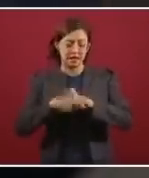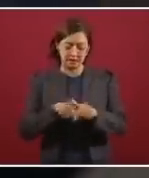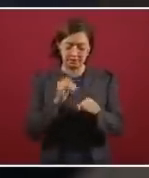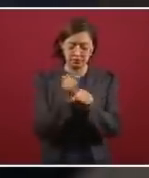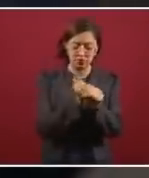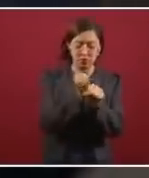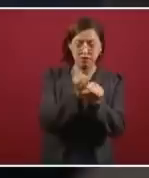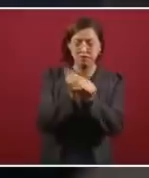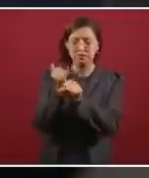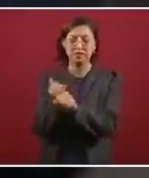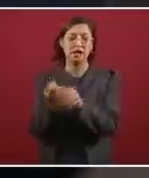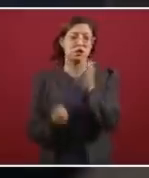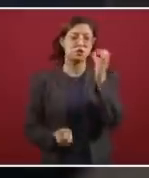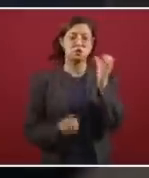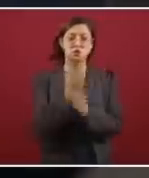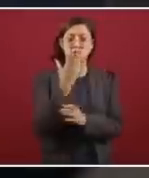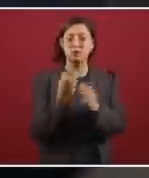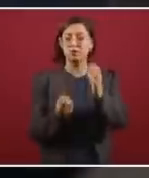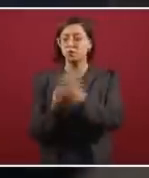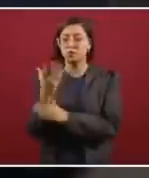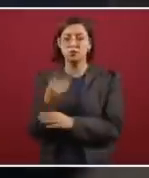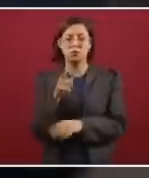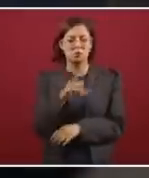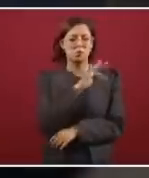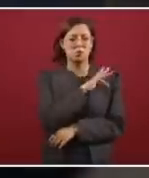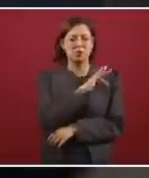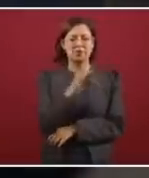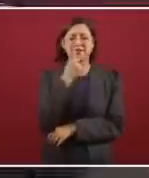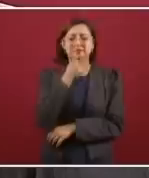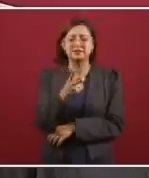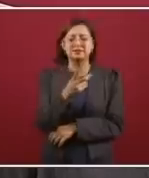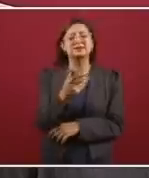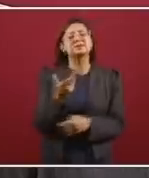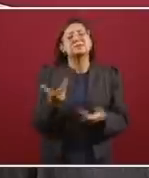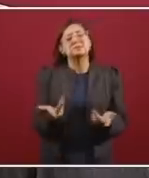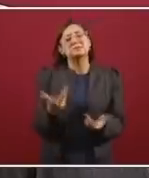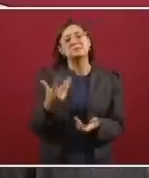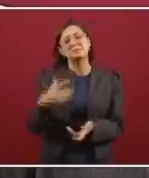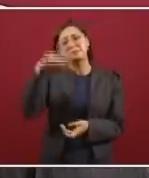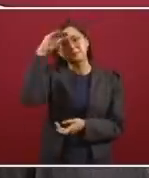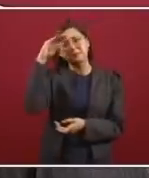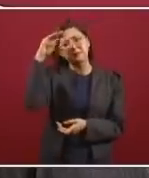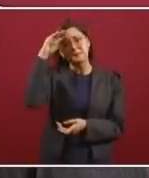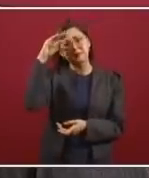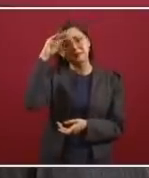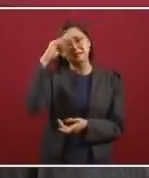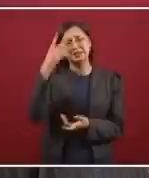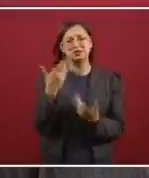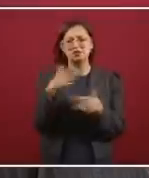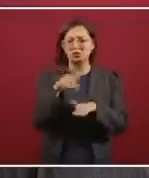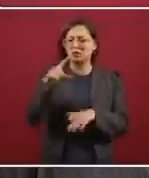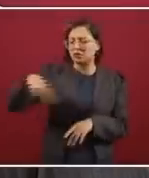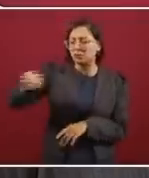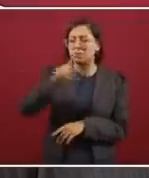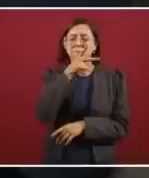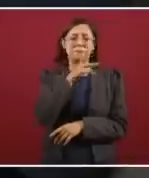abiertas, nuevas. Si nos pudiera comentar, por favor, qué piensa acerca de lo que del